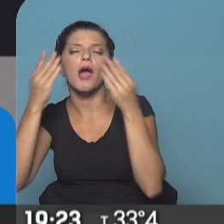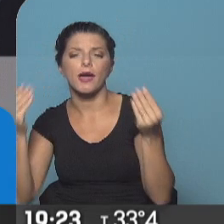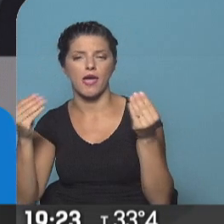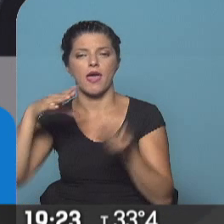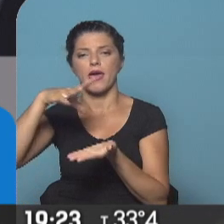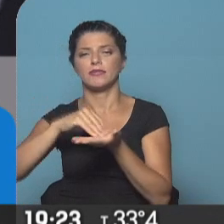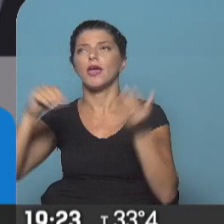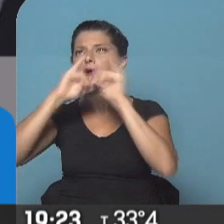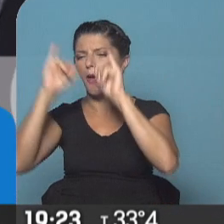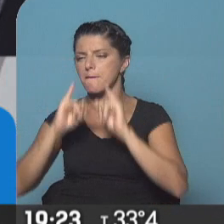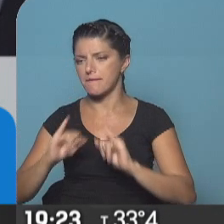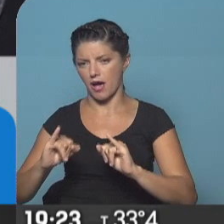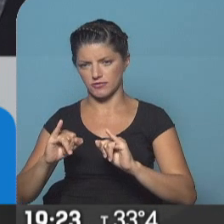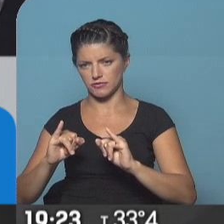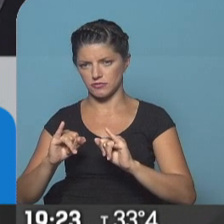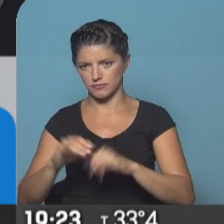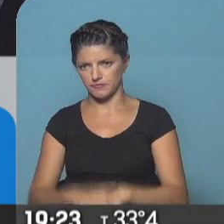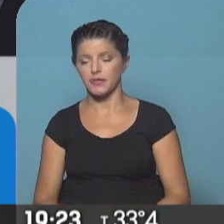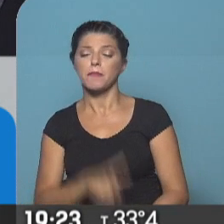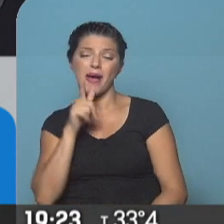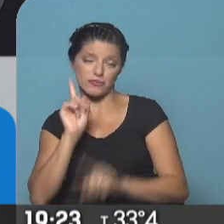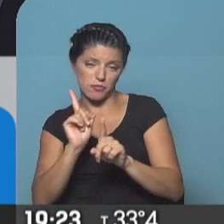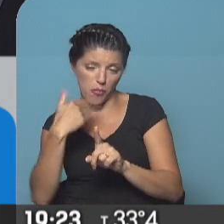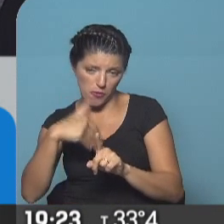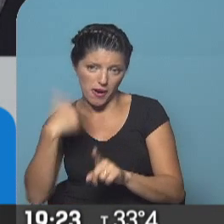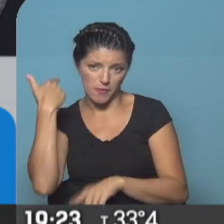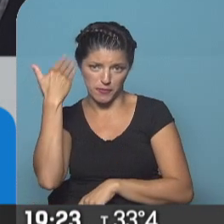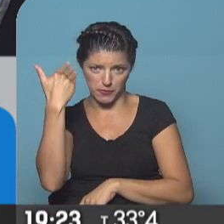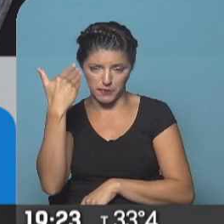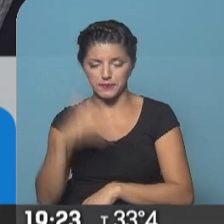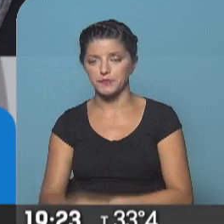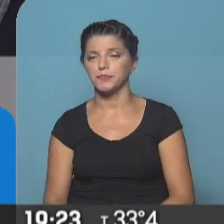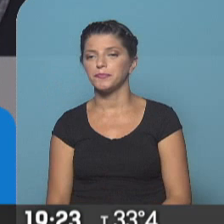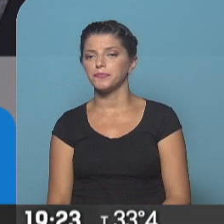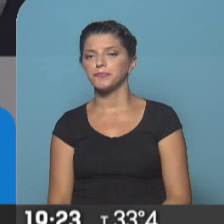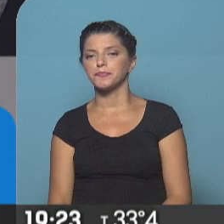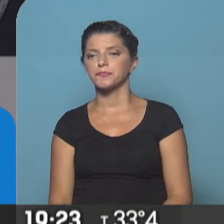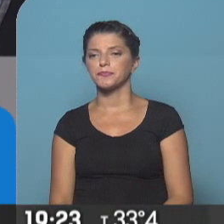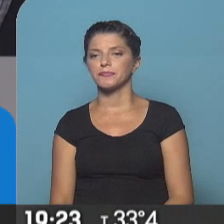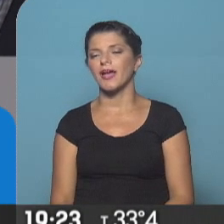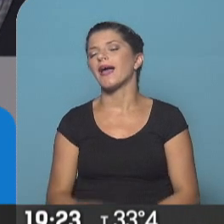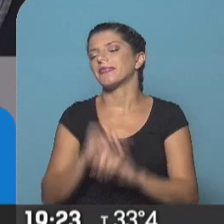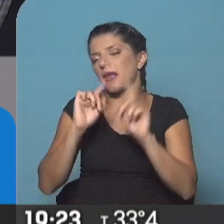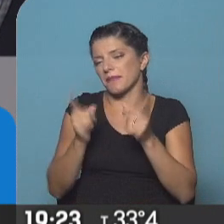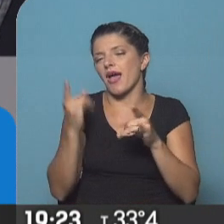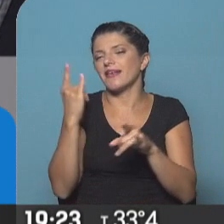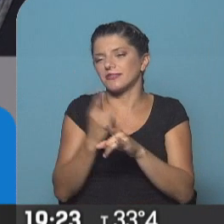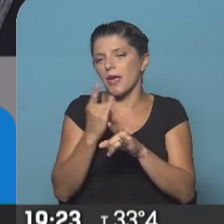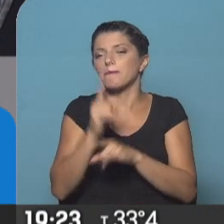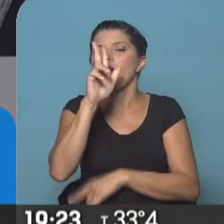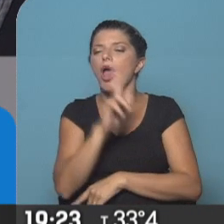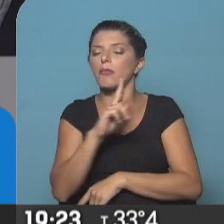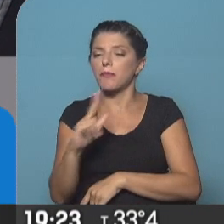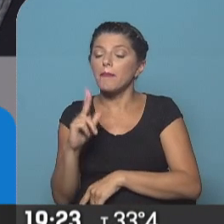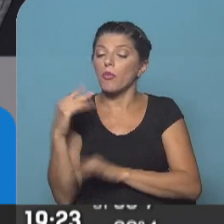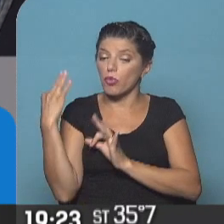paz. Y eso es lo que creo que va a predicar el pontífice. Eduardo, también como todos los papas, todos los pontífices, cuando van a visitar un